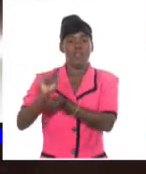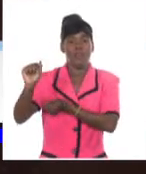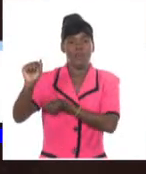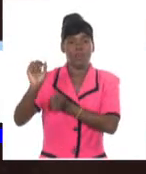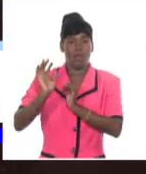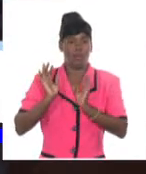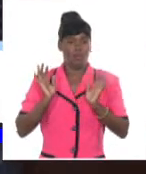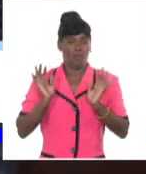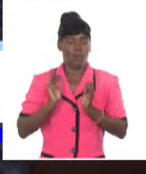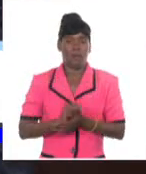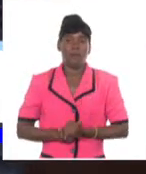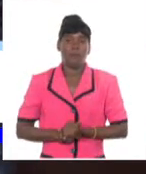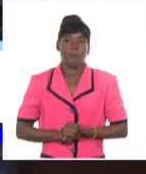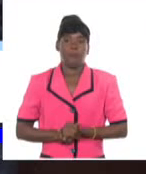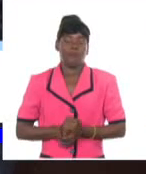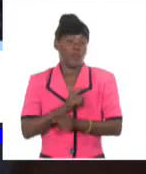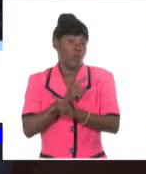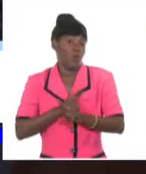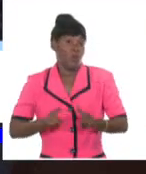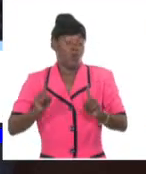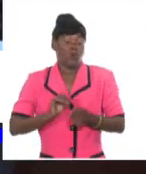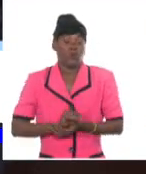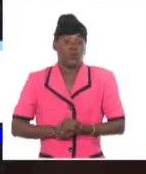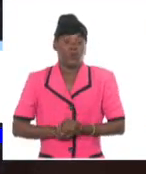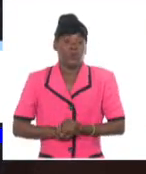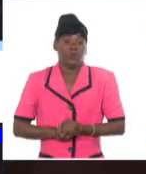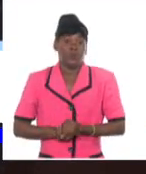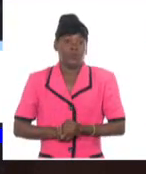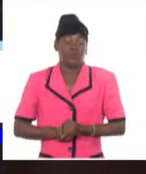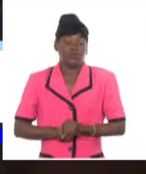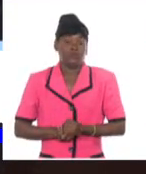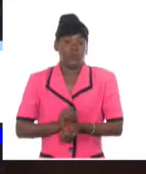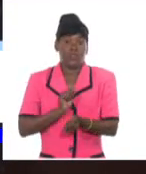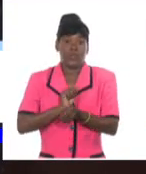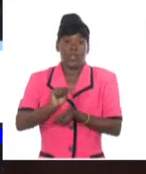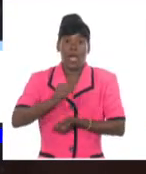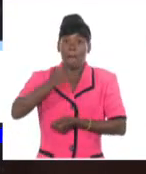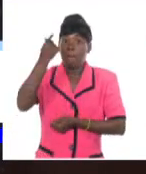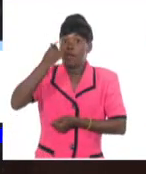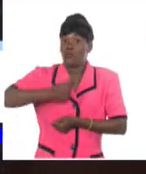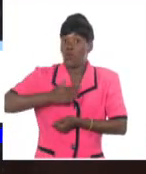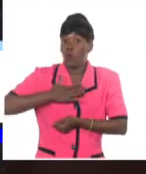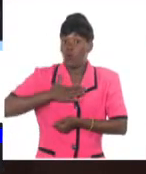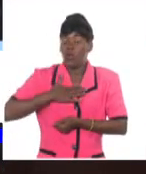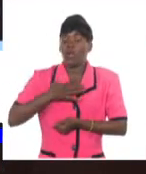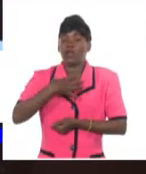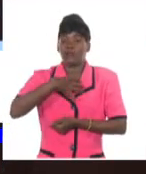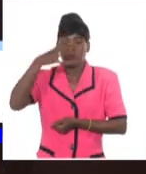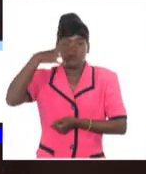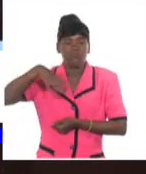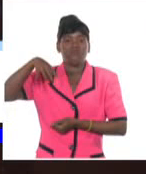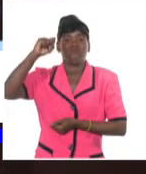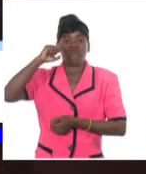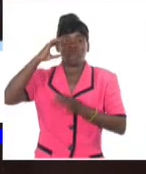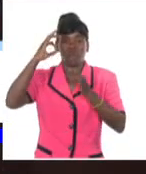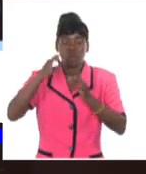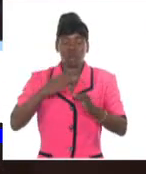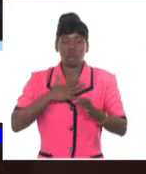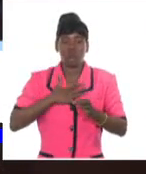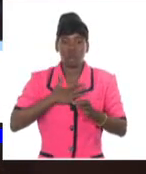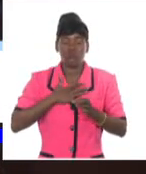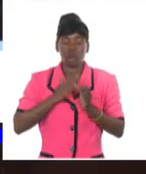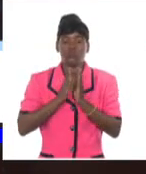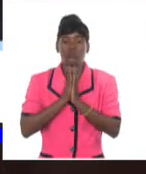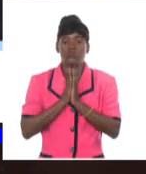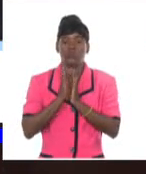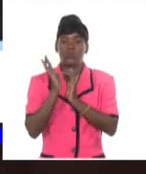también. Por otro lado, la libertad, ya vamos a decir, del creyente como individuo, como persona, de afiliarse a